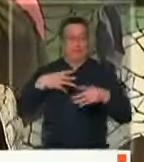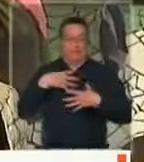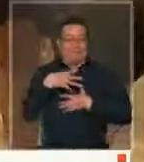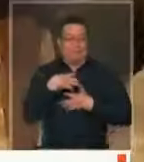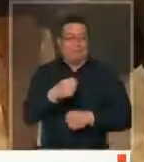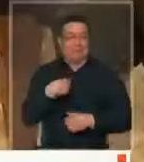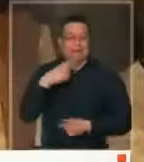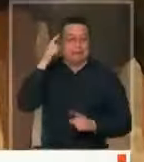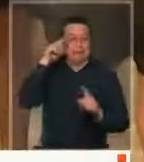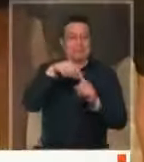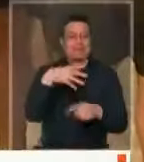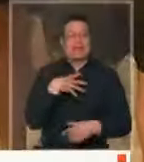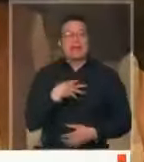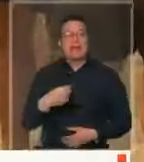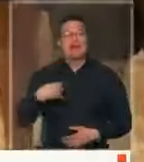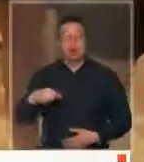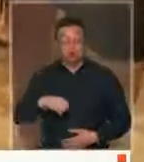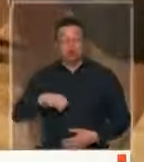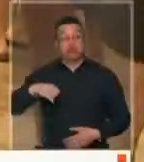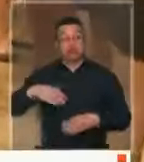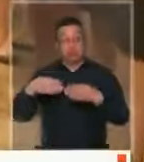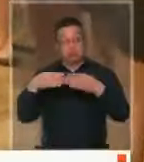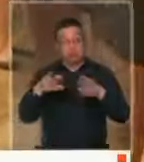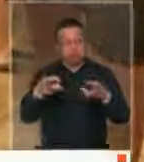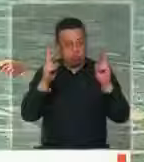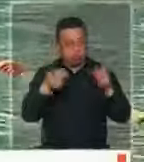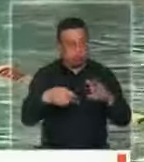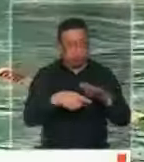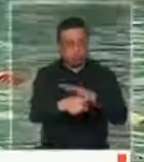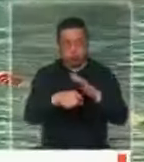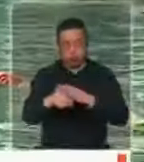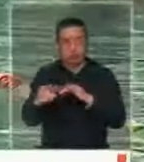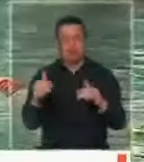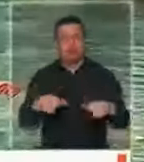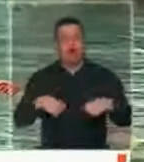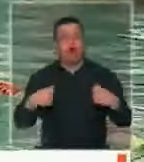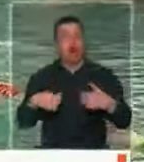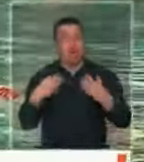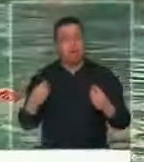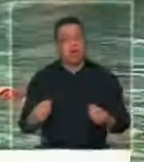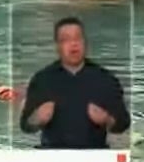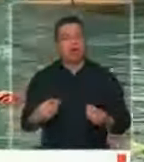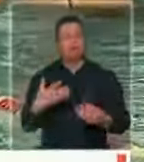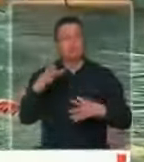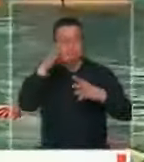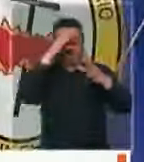hija. Orgullosa porque abre puertas para todos los chicos acá. Experiencia